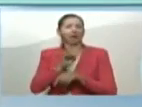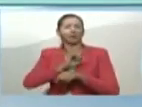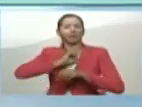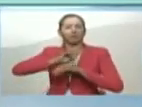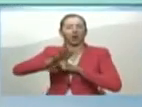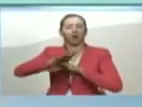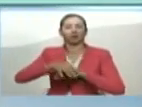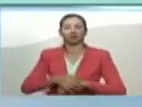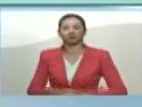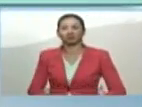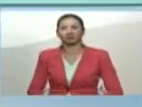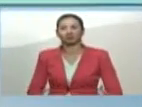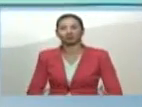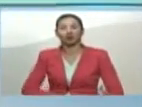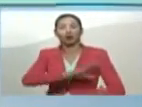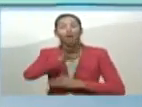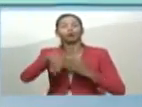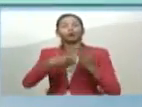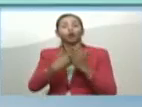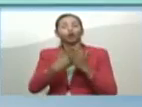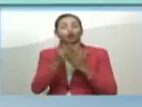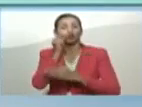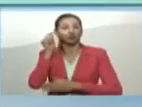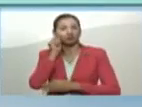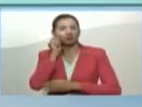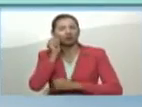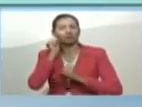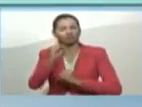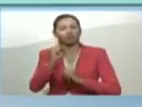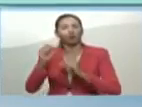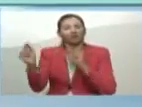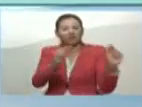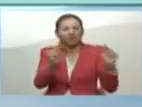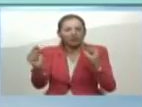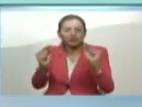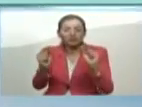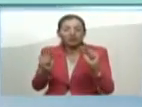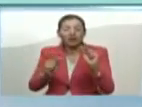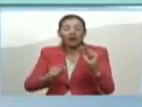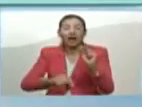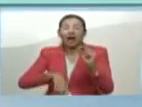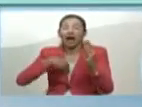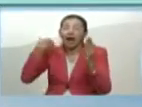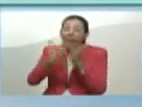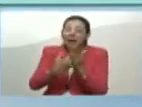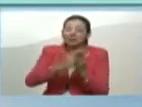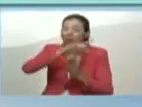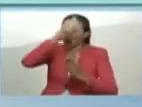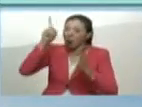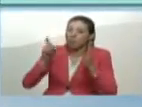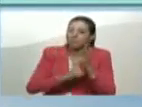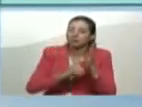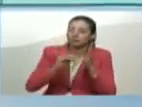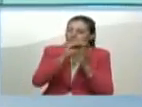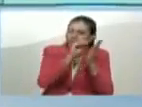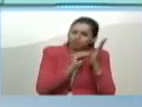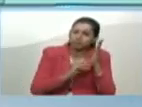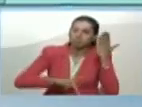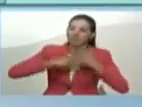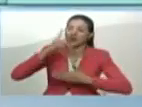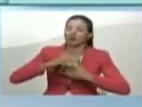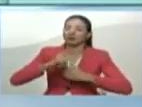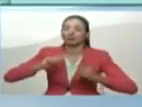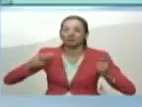entre todos y todas a profundizar el debate para completar el plan de renacimiento de la revolución bolivariana.